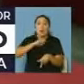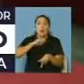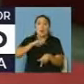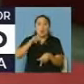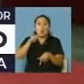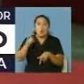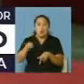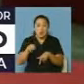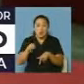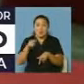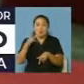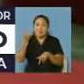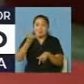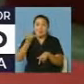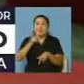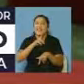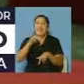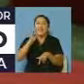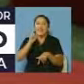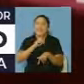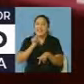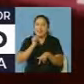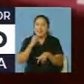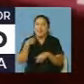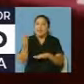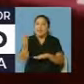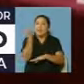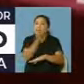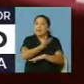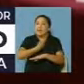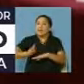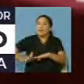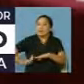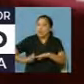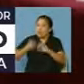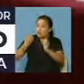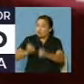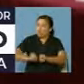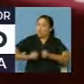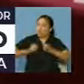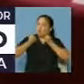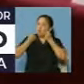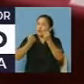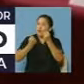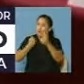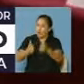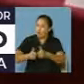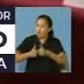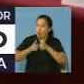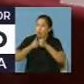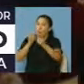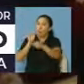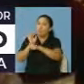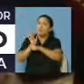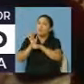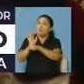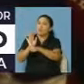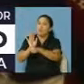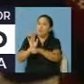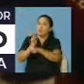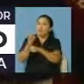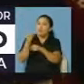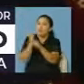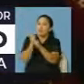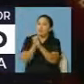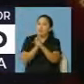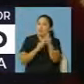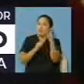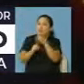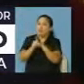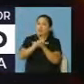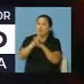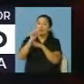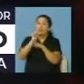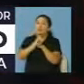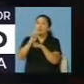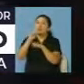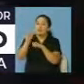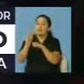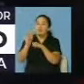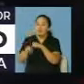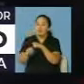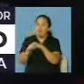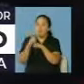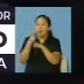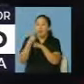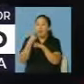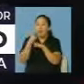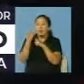Silvina y el Gobierno Nacional. El Estado Nacional fuerte con nosotros, acompañándonos para poder llegar a